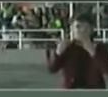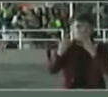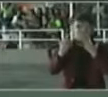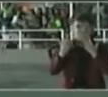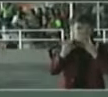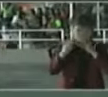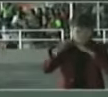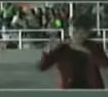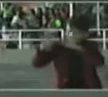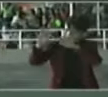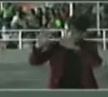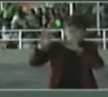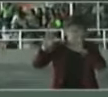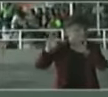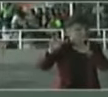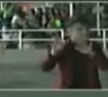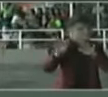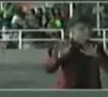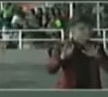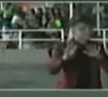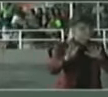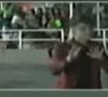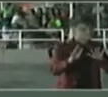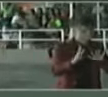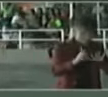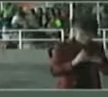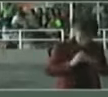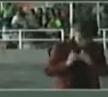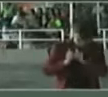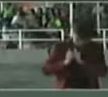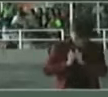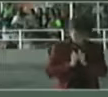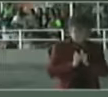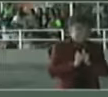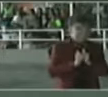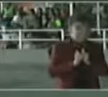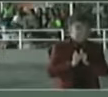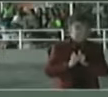el Espíritu que nos ha acompañado siempre,